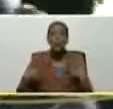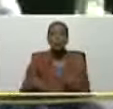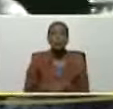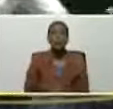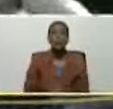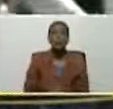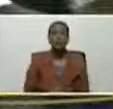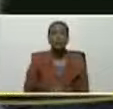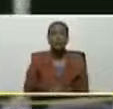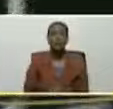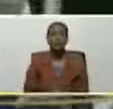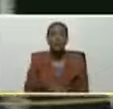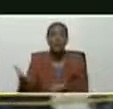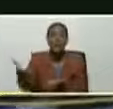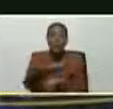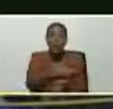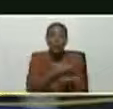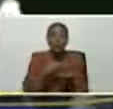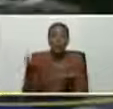Dámelo.